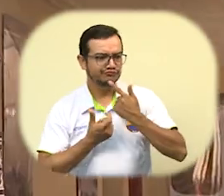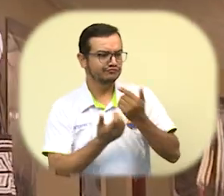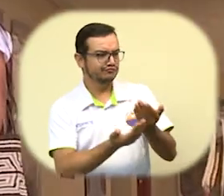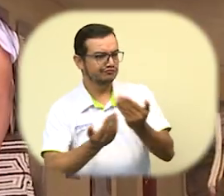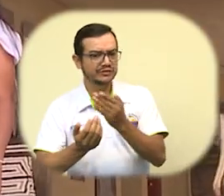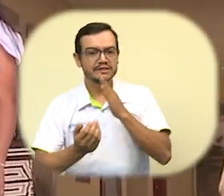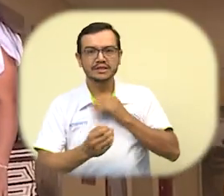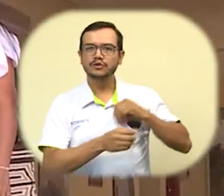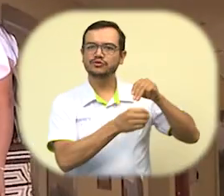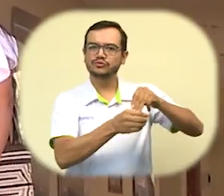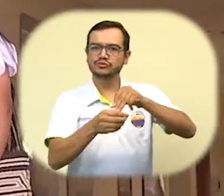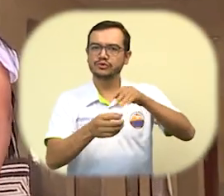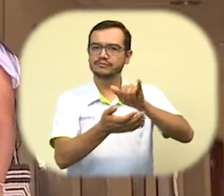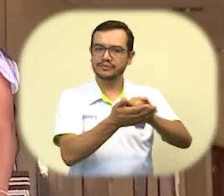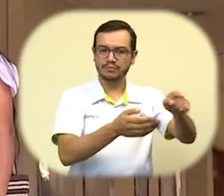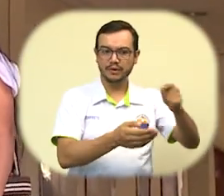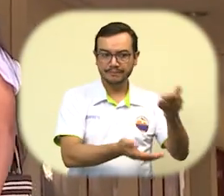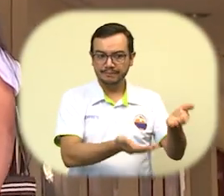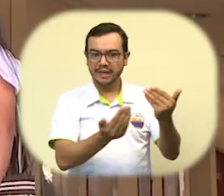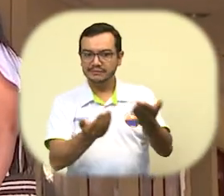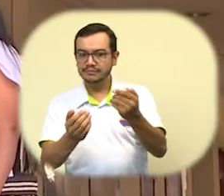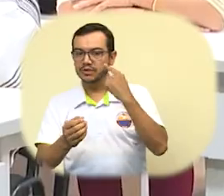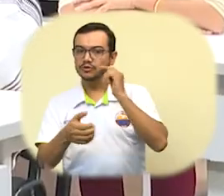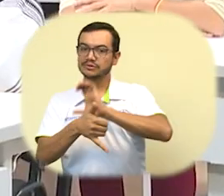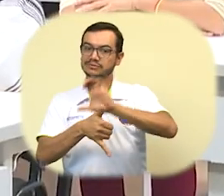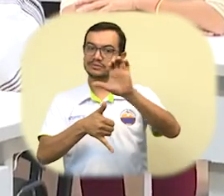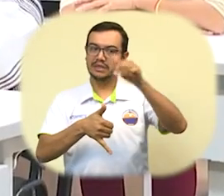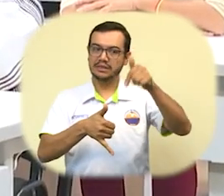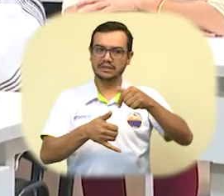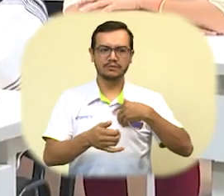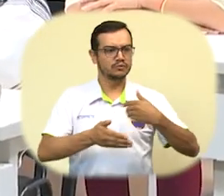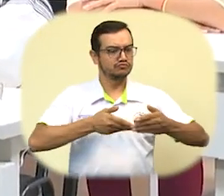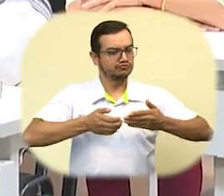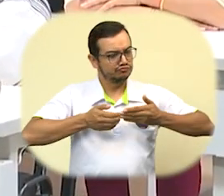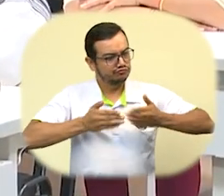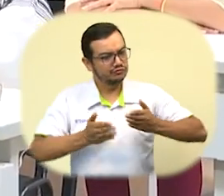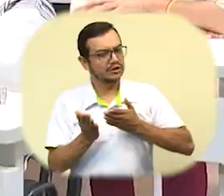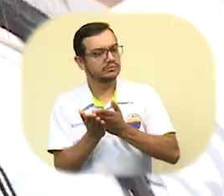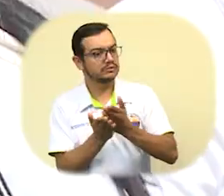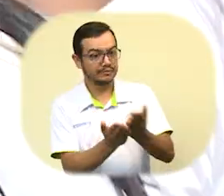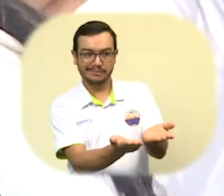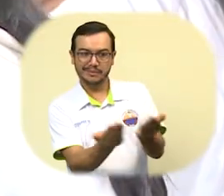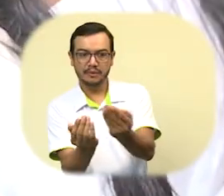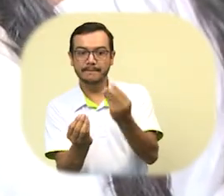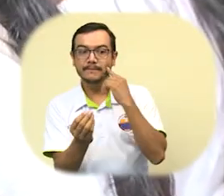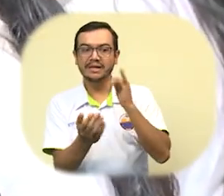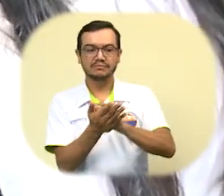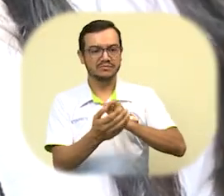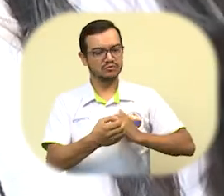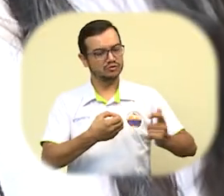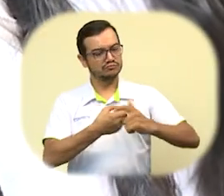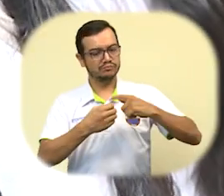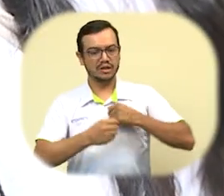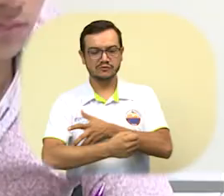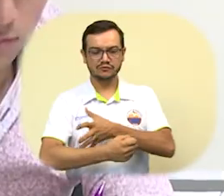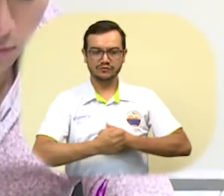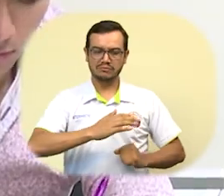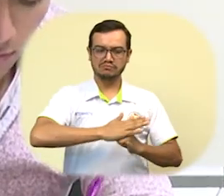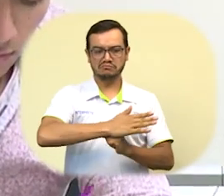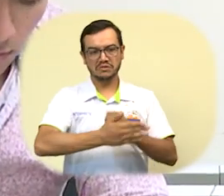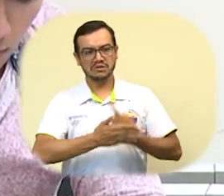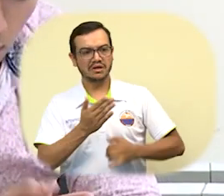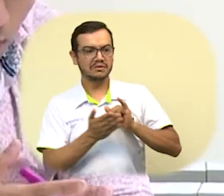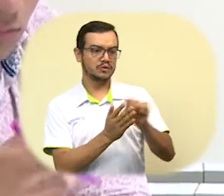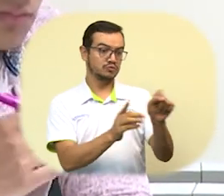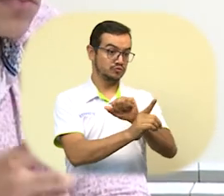pueblos originarios del Caribe colombiano a los programas de maestrías y doctorados ofertados por la institución, con el fin de garantizar el fortalecimiento y protección de